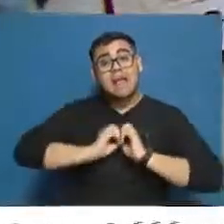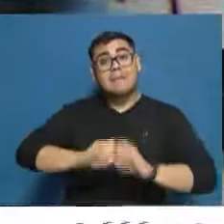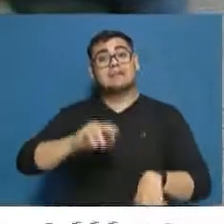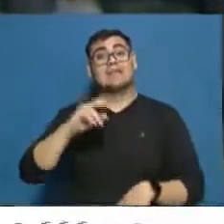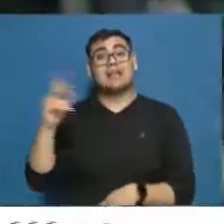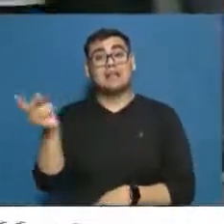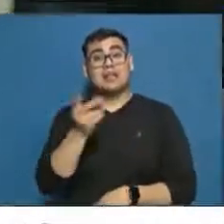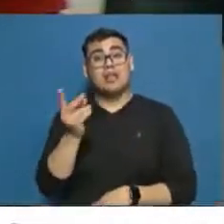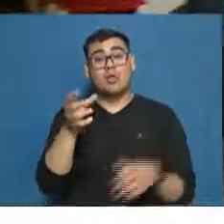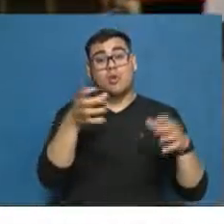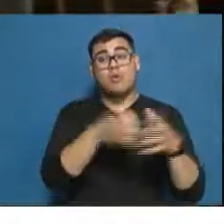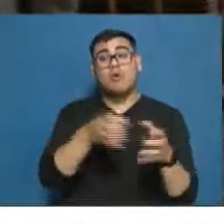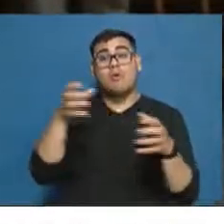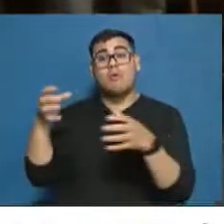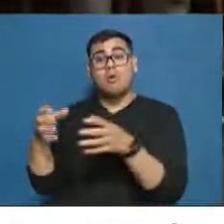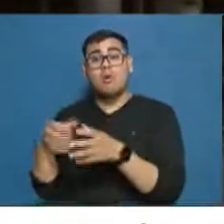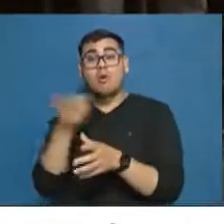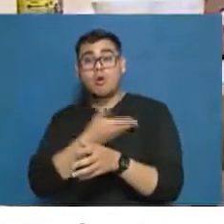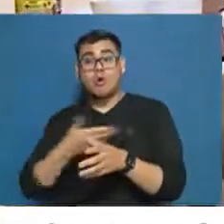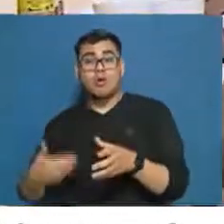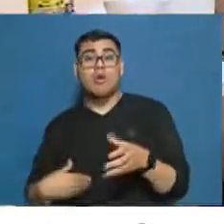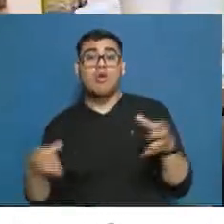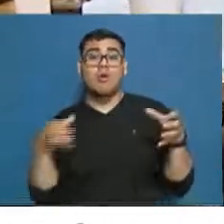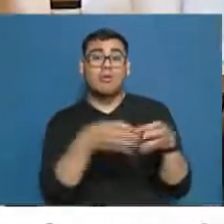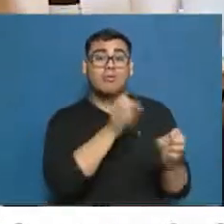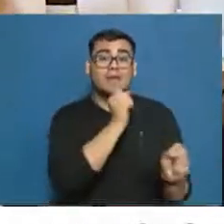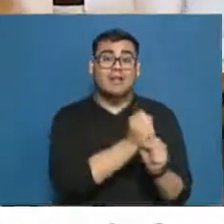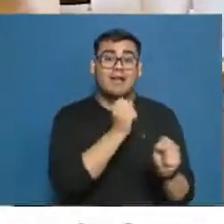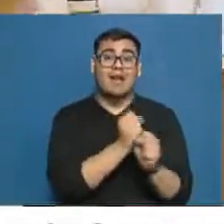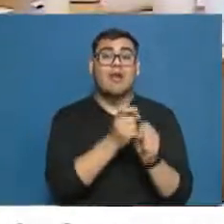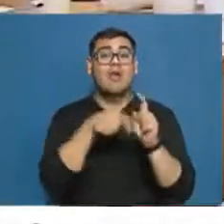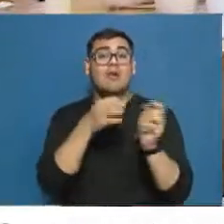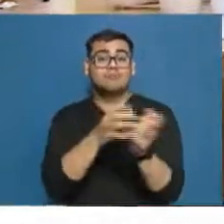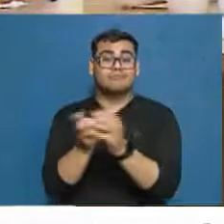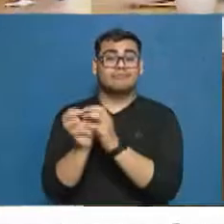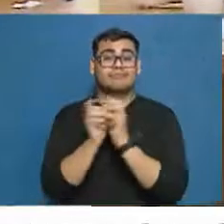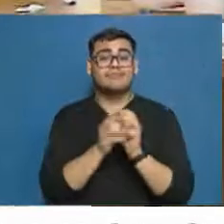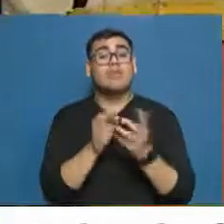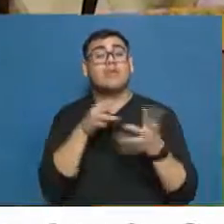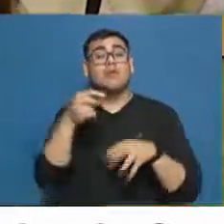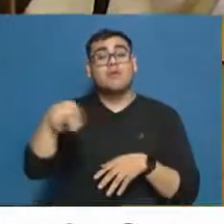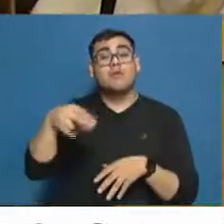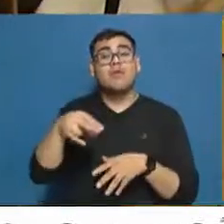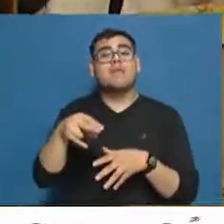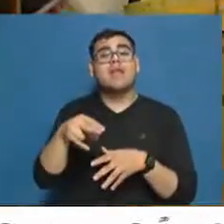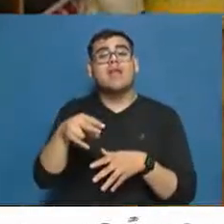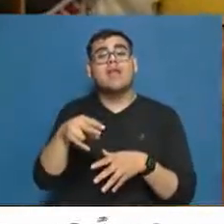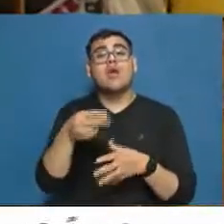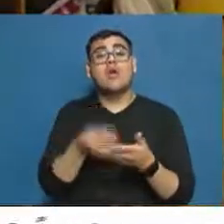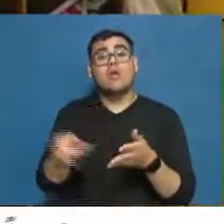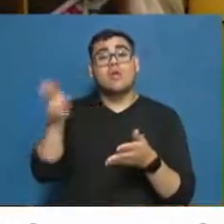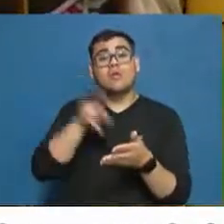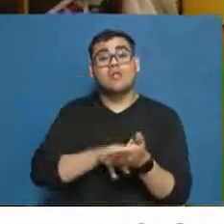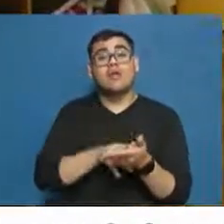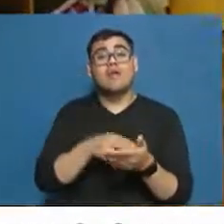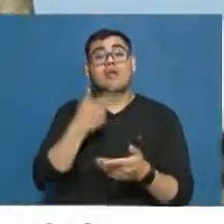partes, como digo, el próximo jueves, intenten acercarse, es que entonces a comienzos de noviembre el gobierno se va a volver a reunir con el SUTE